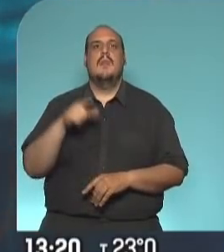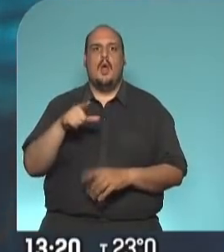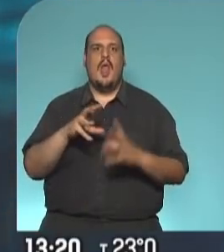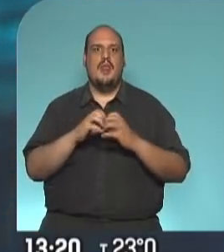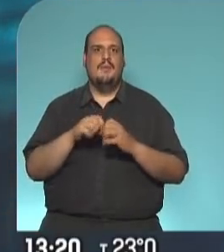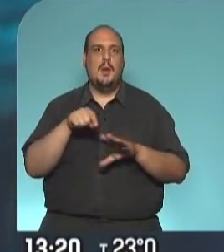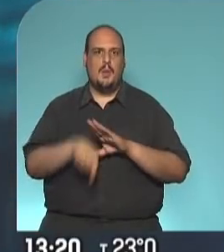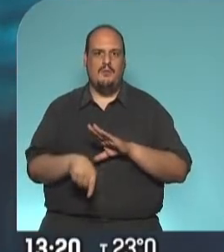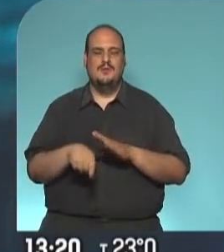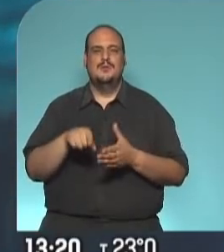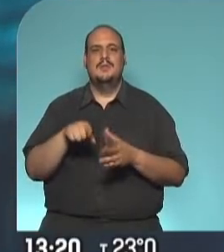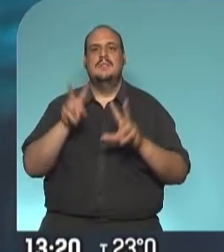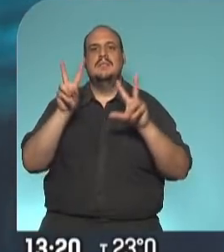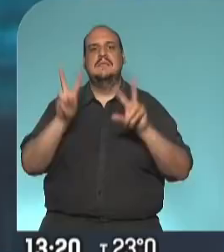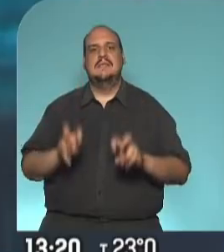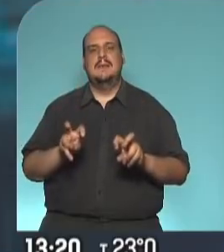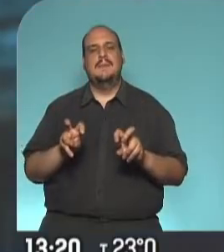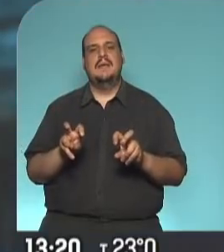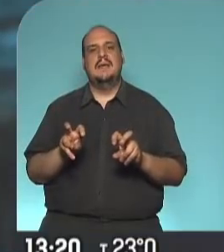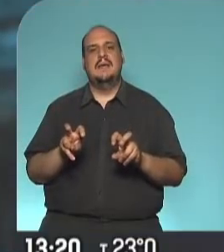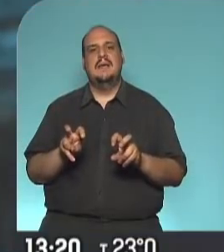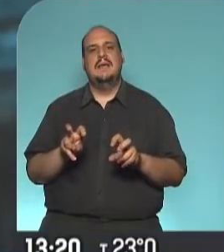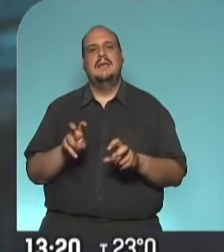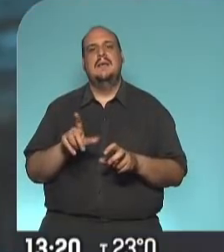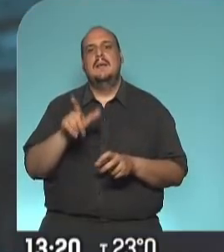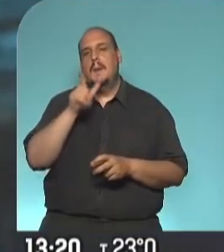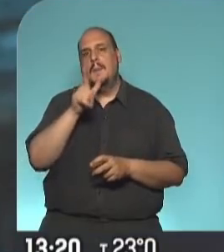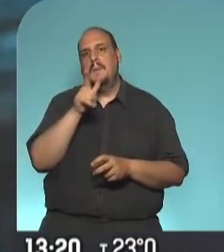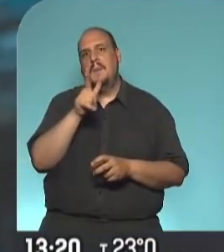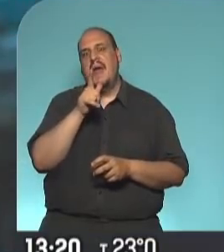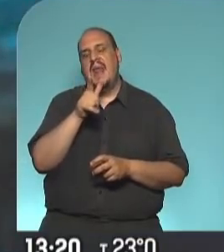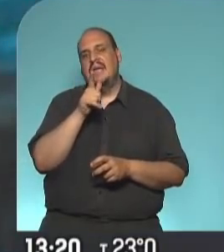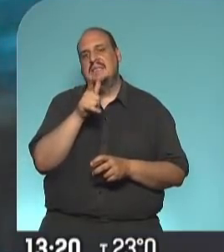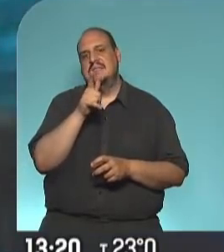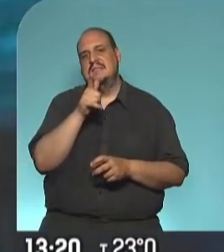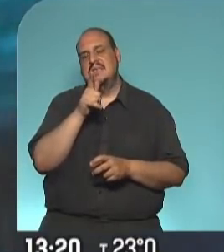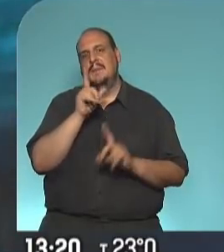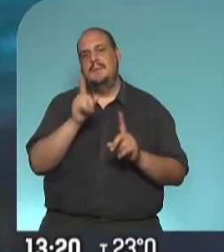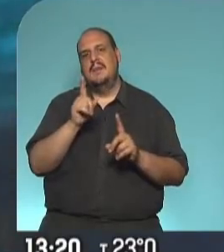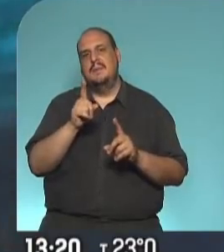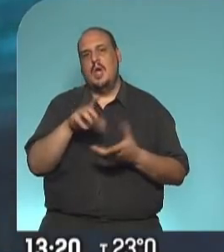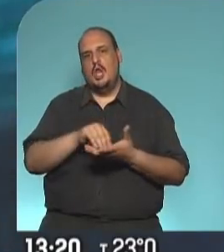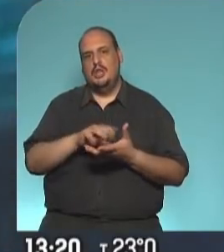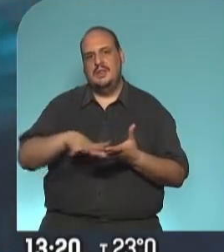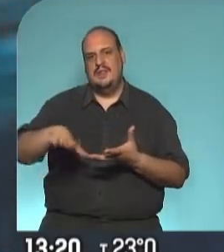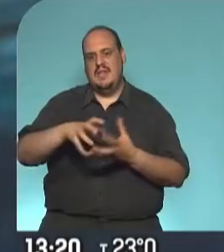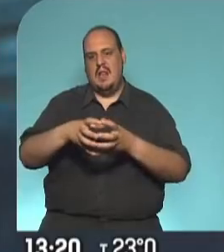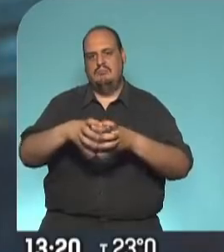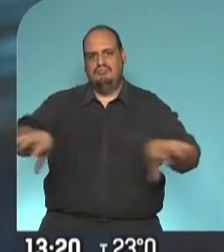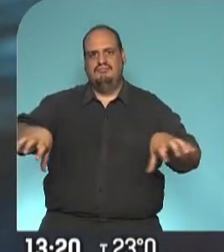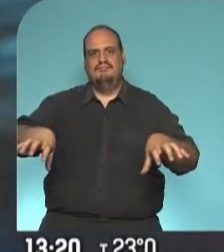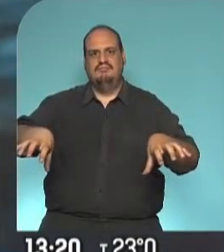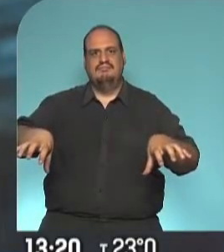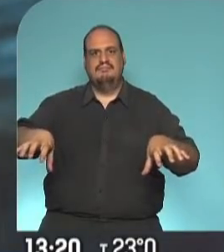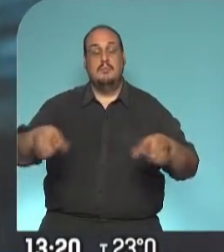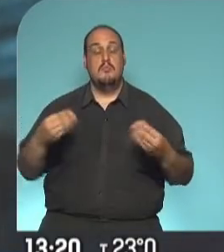sobre esto, es el tema que parece haberse vuelto a reafirmar esta cuestión de la división territorial en Bolivia. ¿Por qué digo